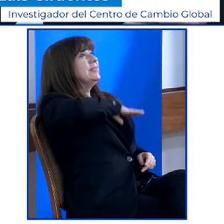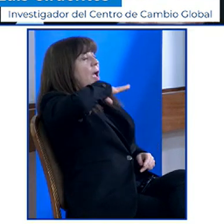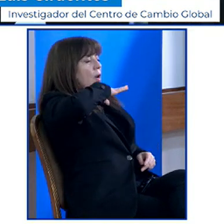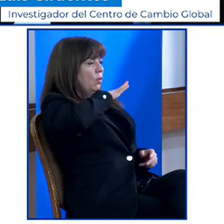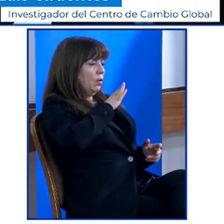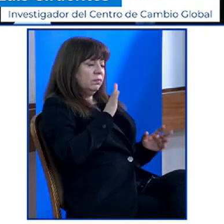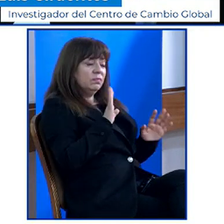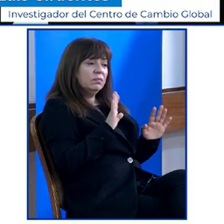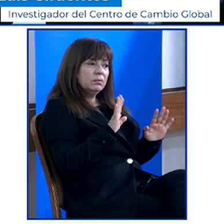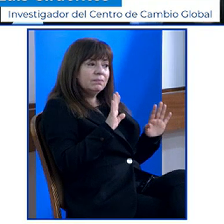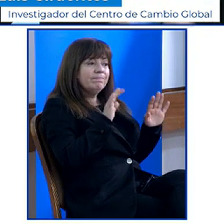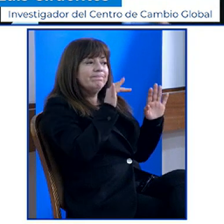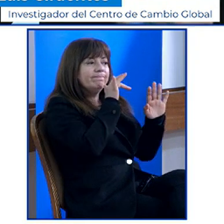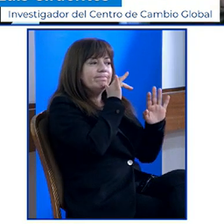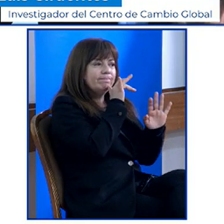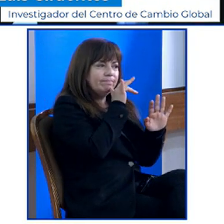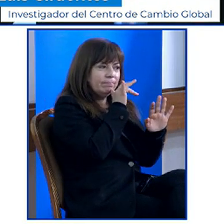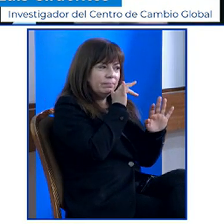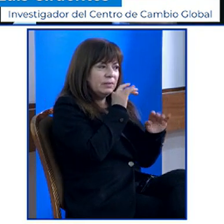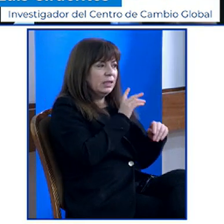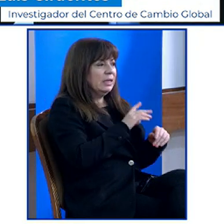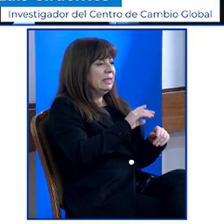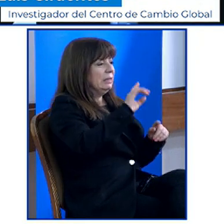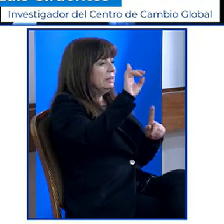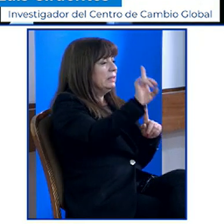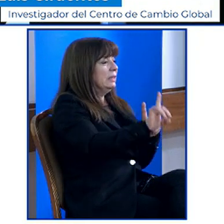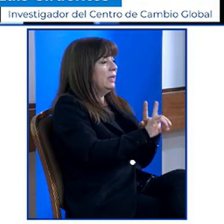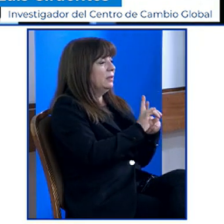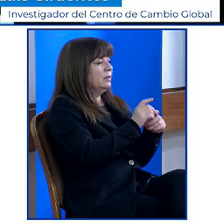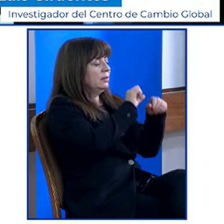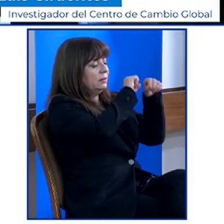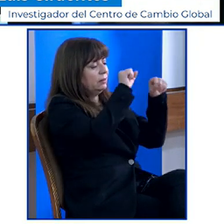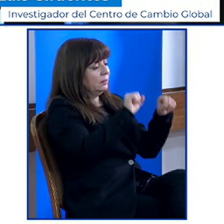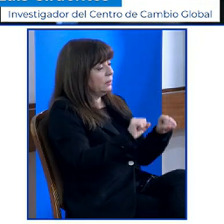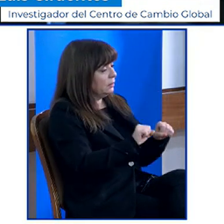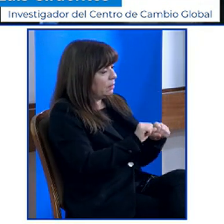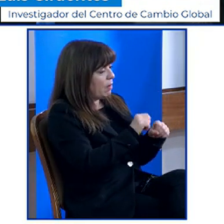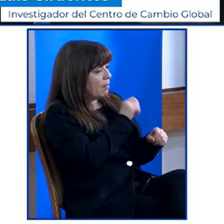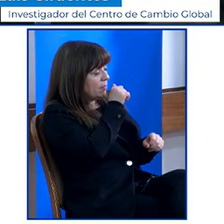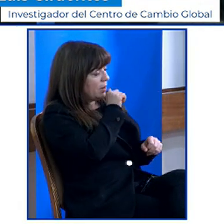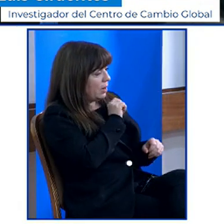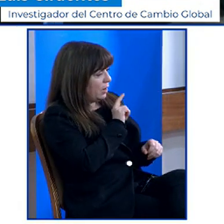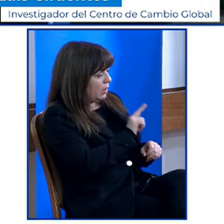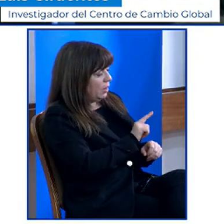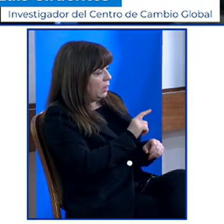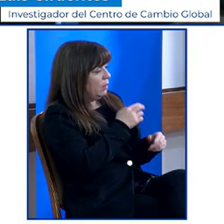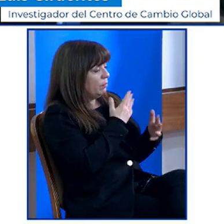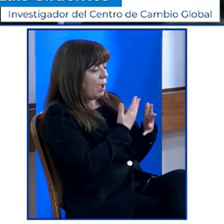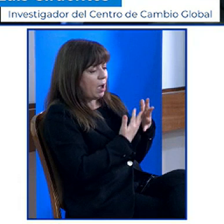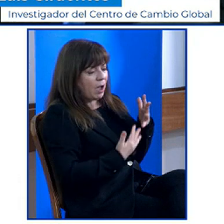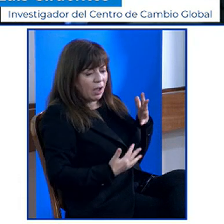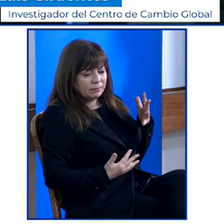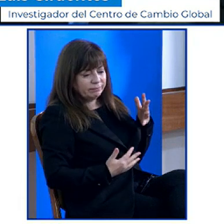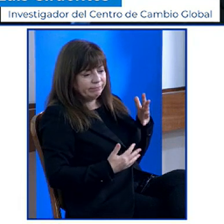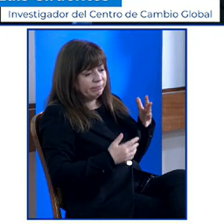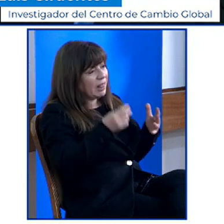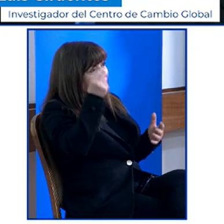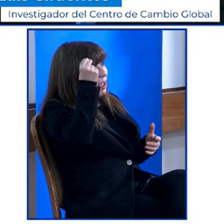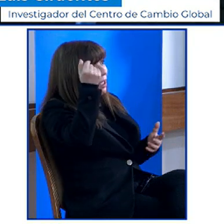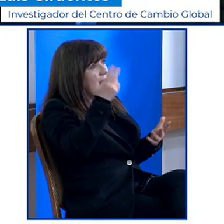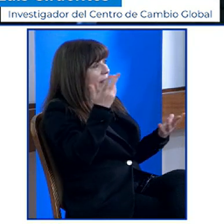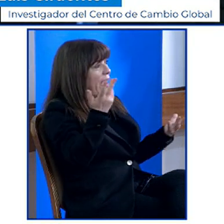colapsado y se atiende en el sistema privado. Hay una serie de hipótesis que tenemos